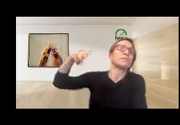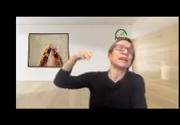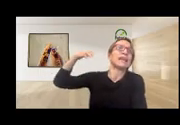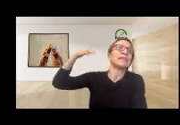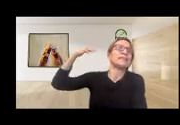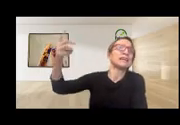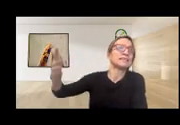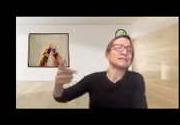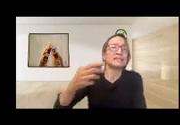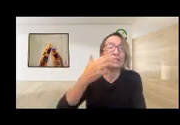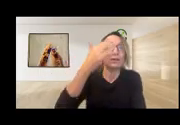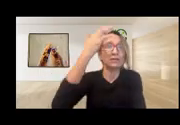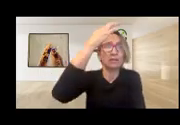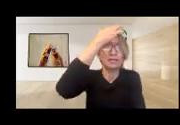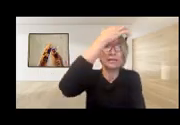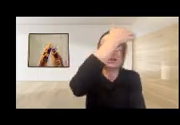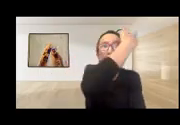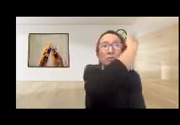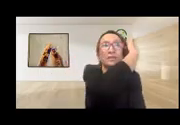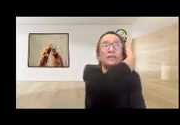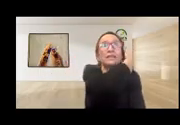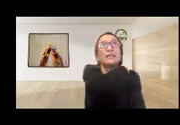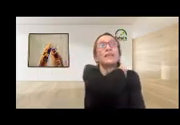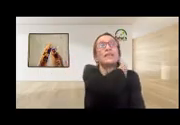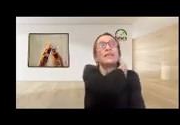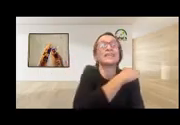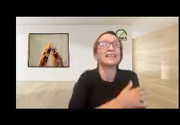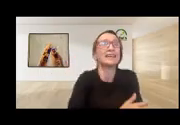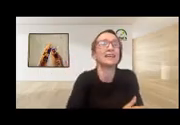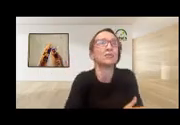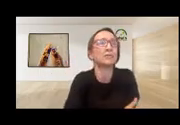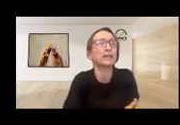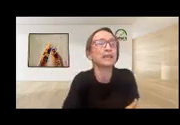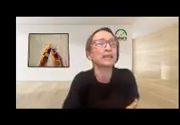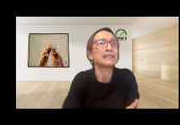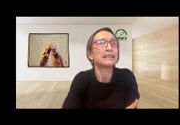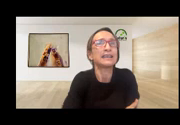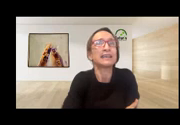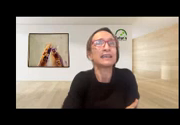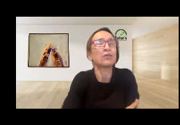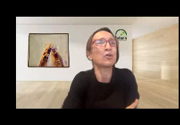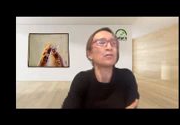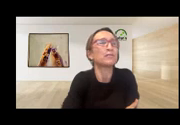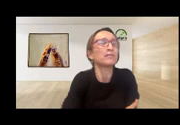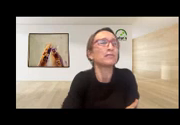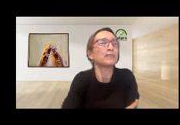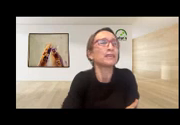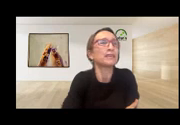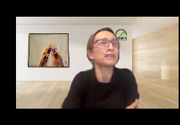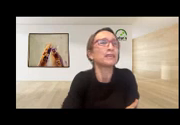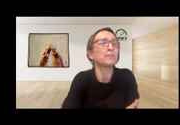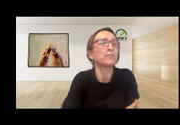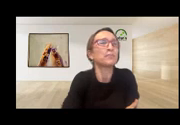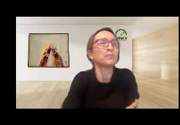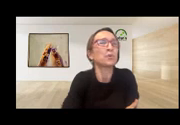se programan para iniciar estas excavaciones en enero de este año